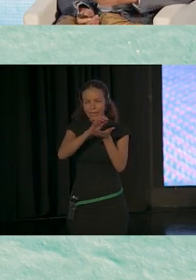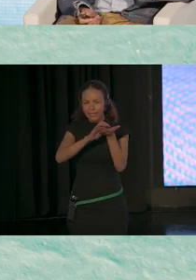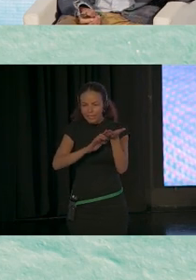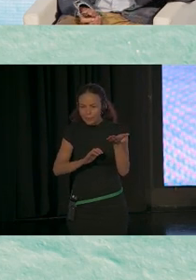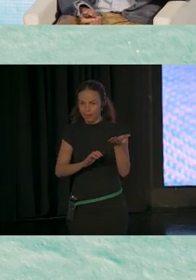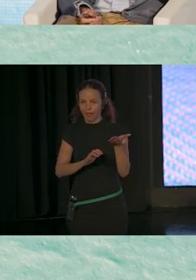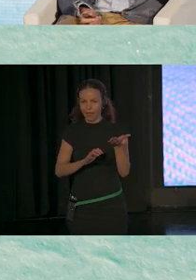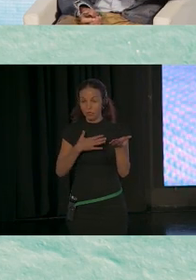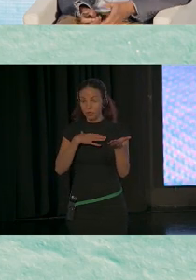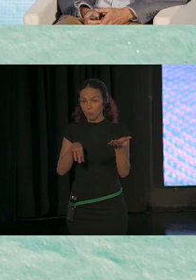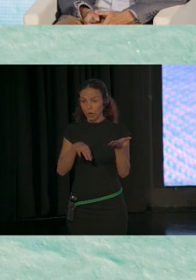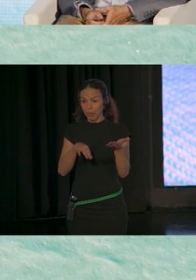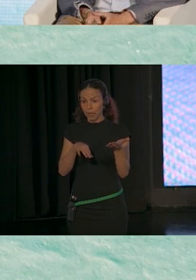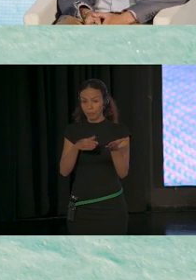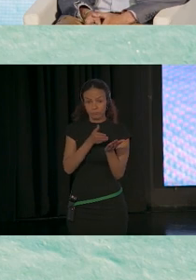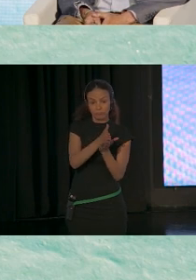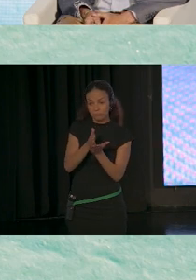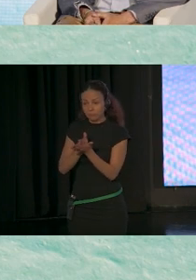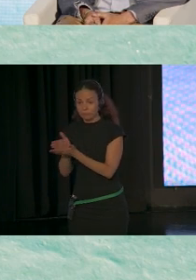algo unidireccional, como tenéis aquí